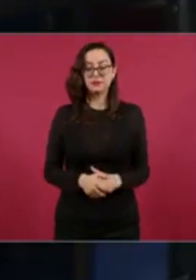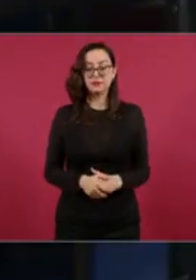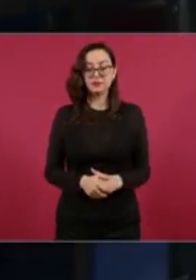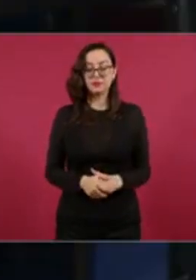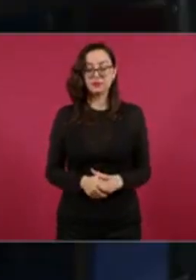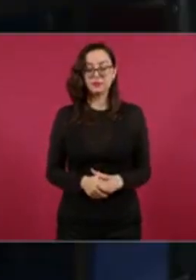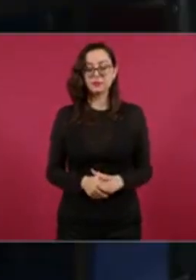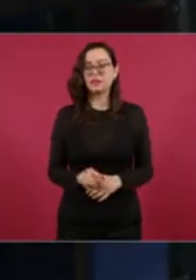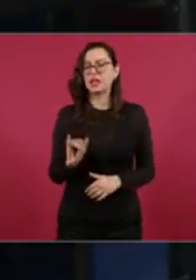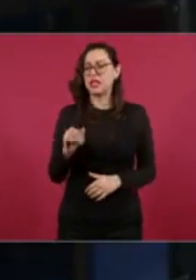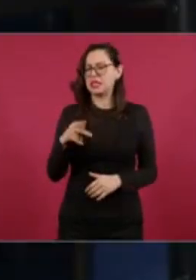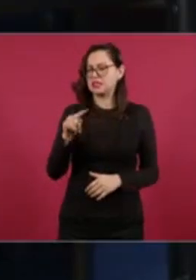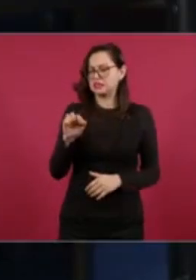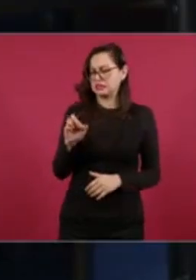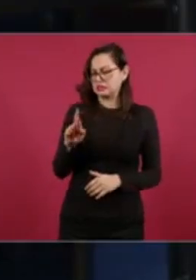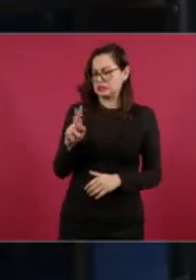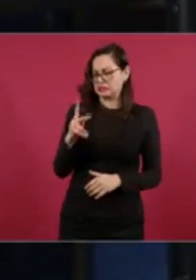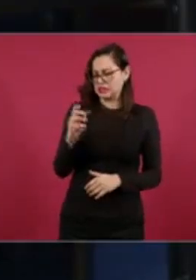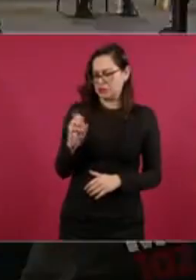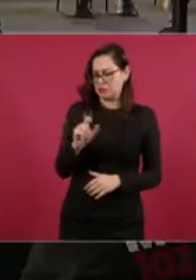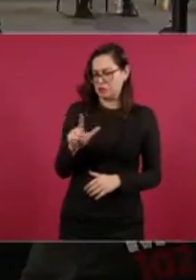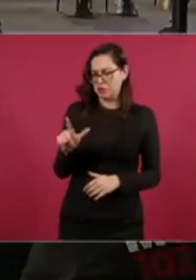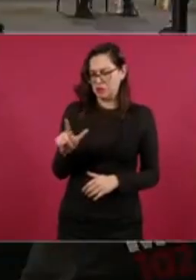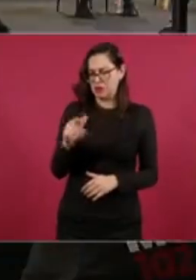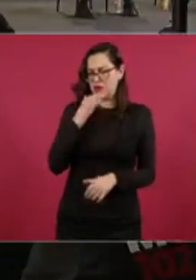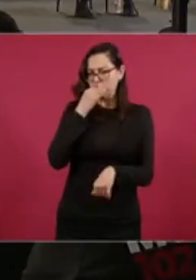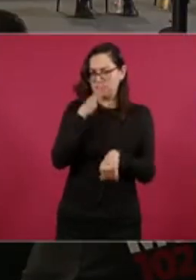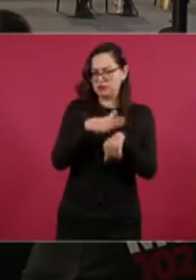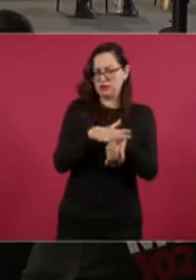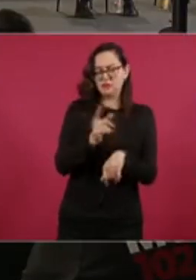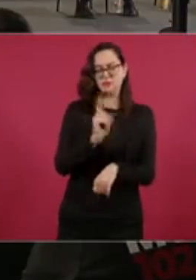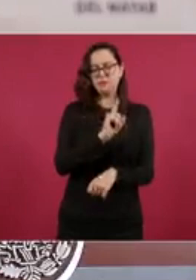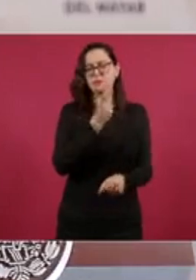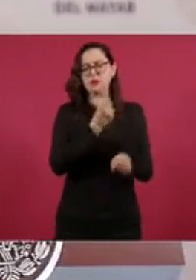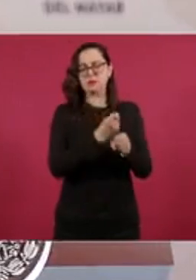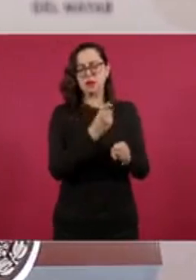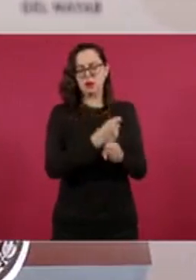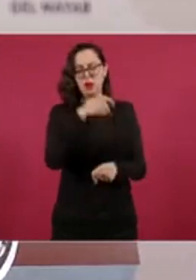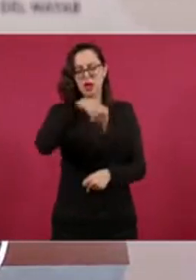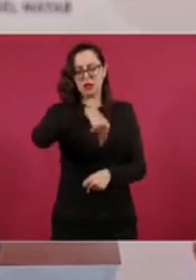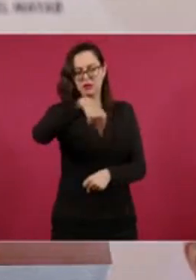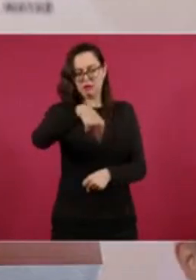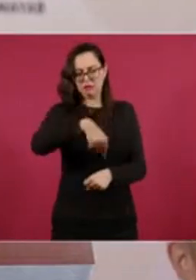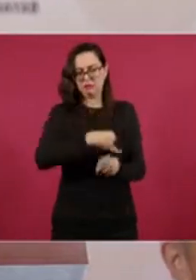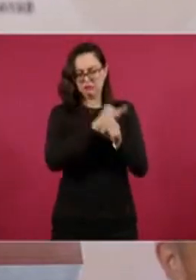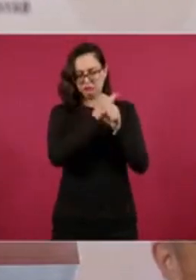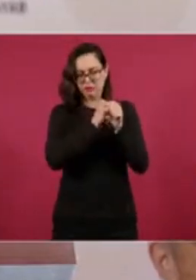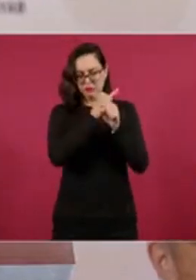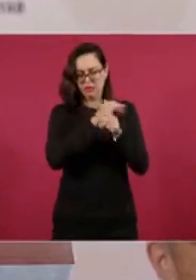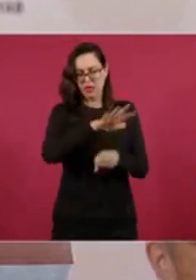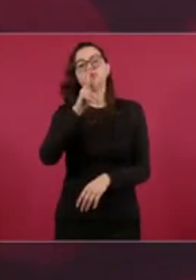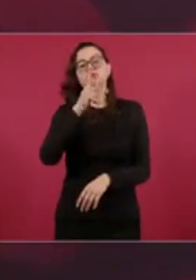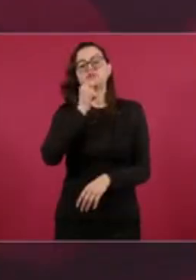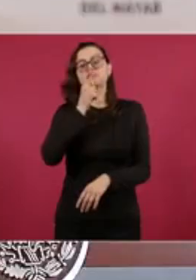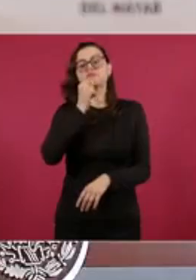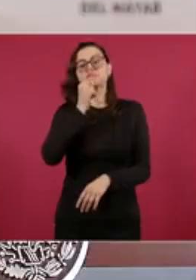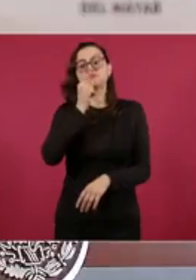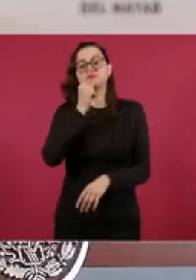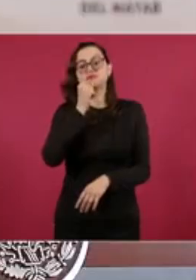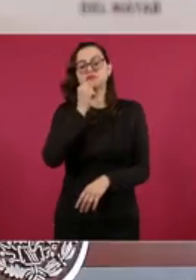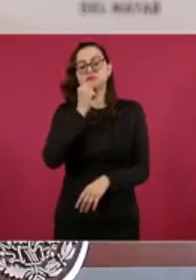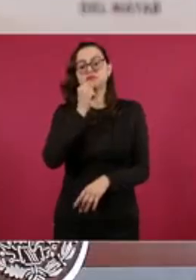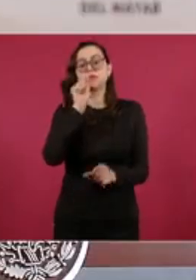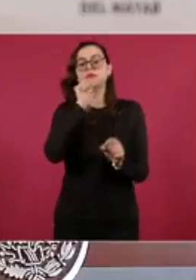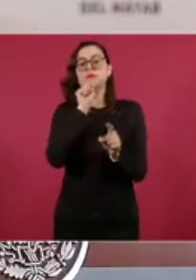población de Guerrero especialmente de la región de Chilpancingo a colaborar con las autoridades en La Búsqueda del prófugo también